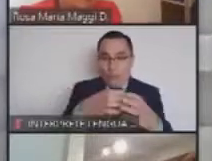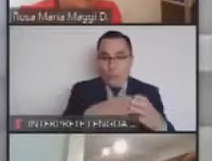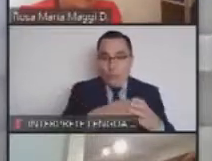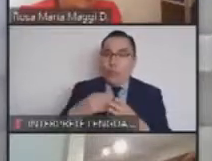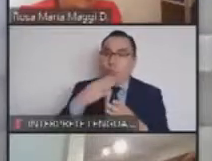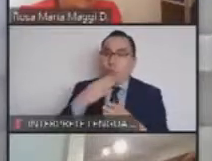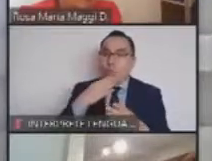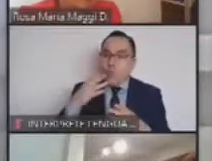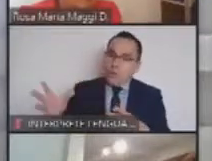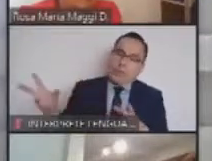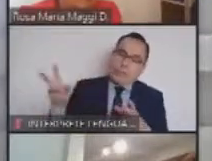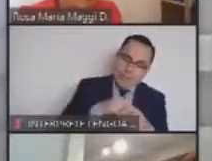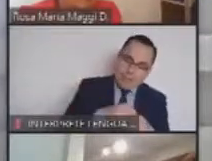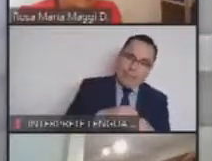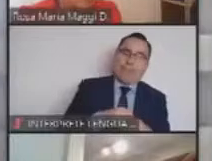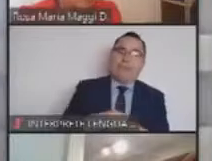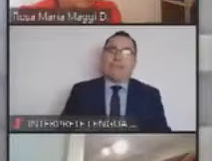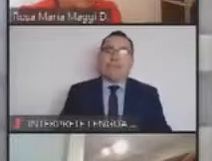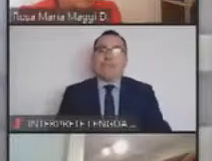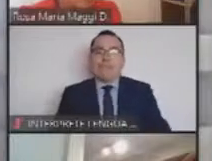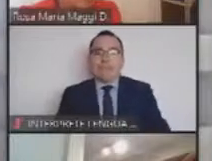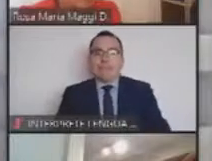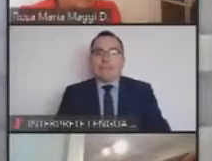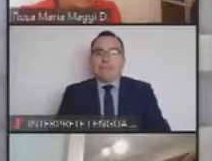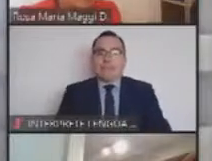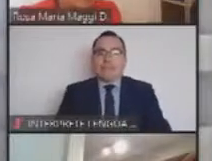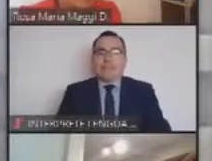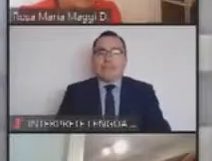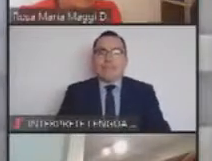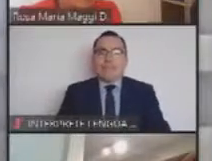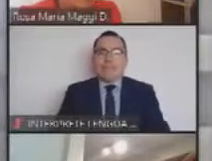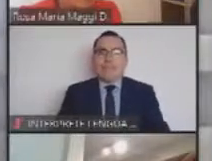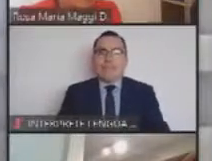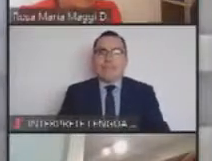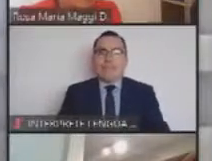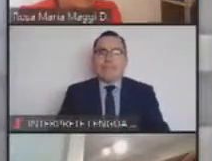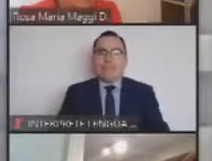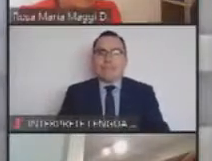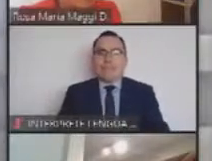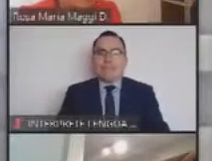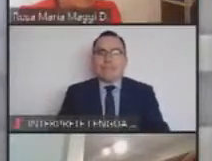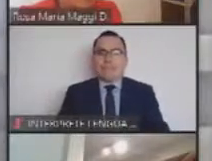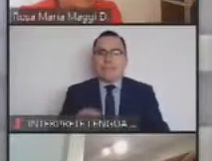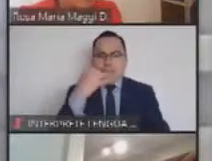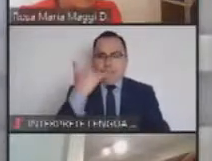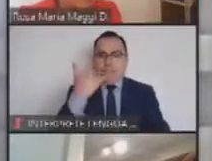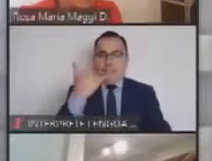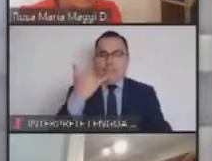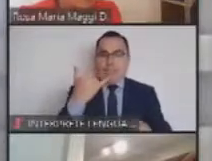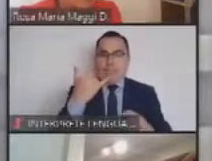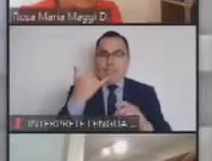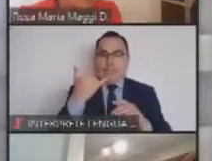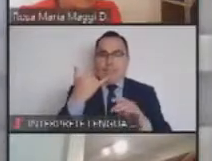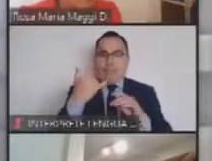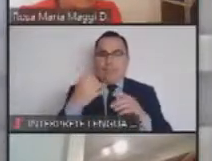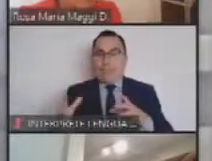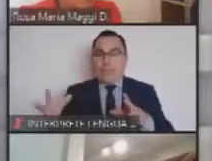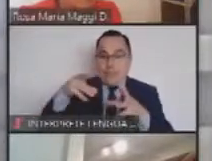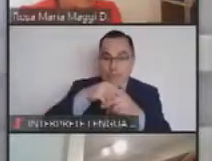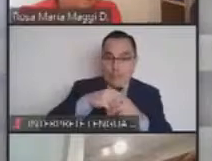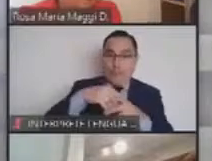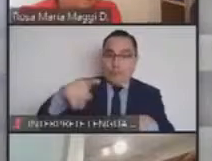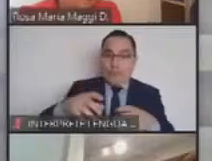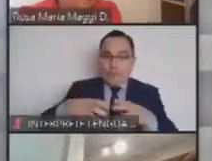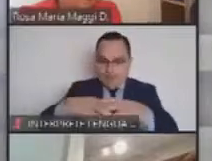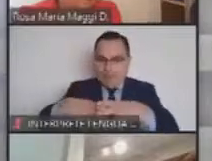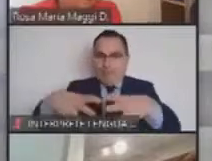de las menciones que se ha hecho en el día de hoy en intervenciones anteriores. ¿Ya? Y, más bien dicho, incorporar